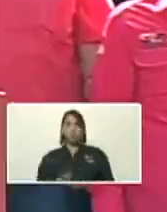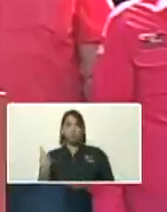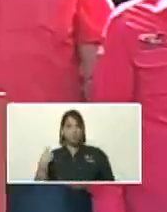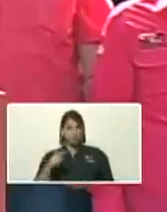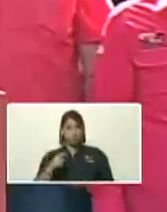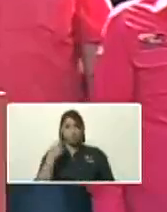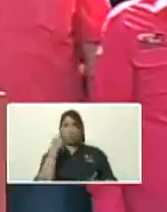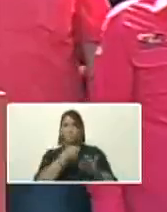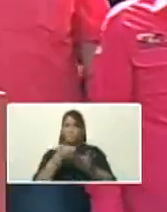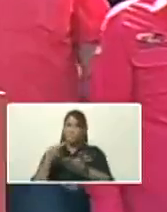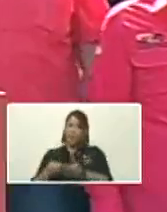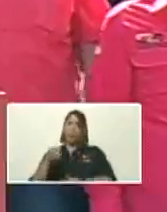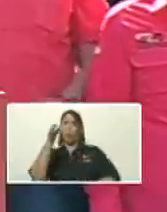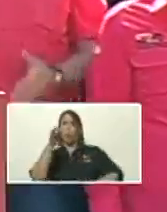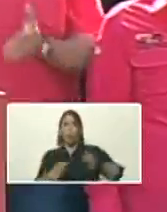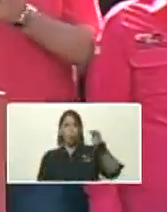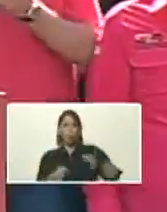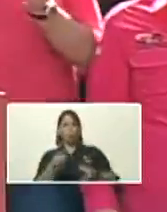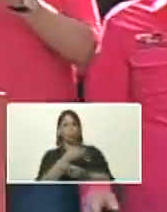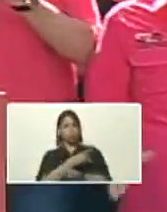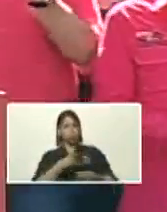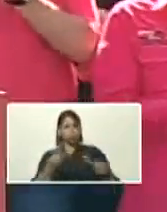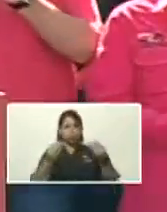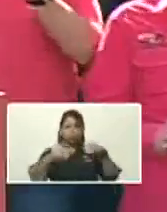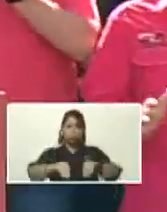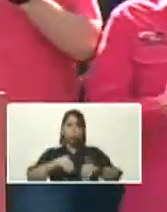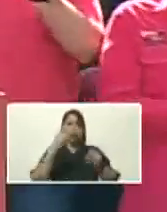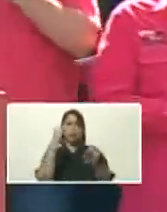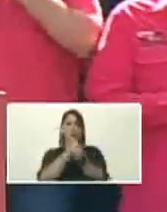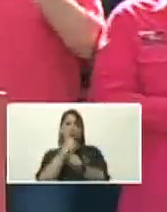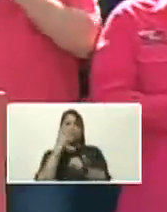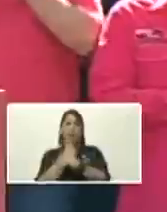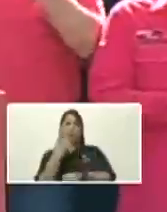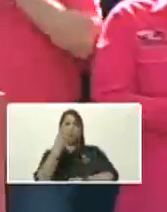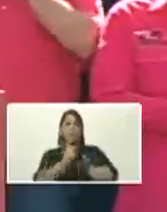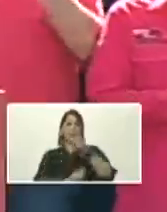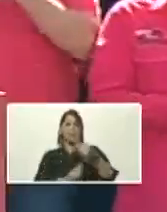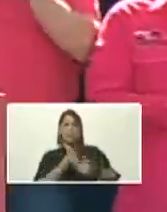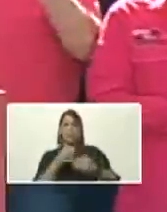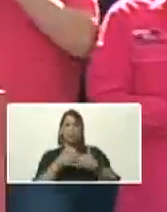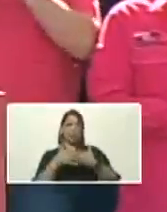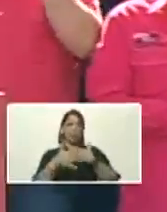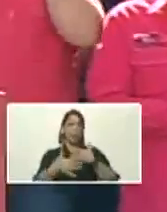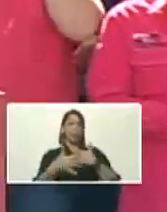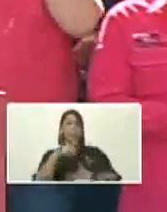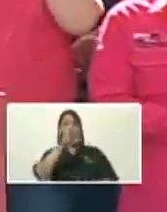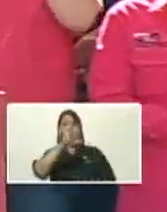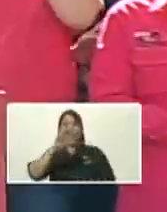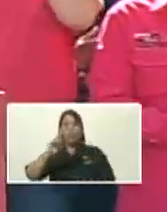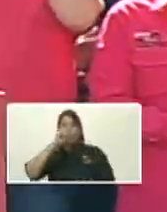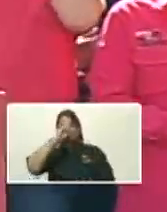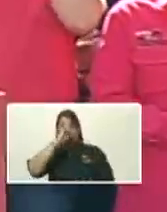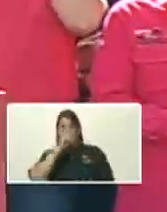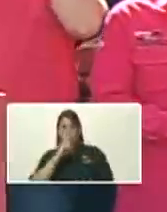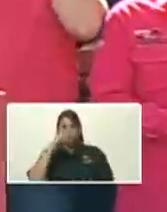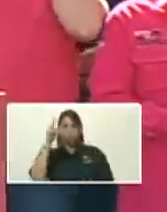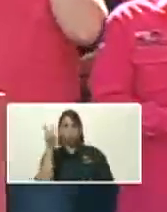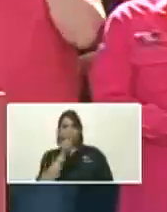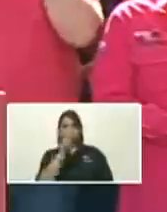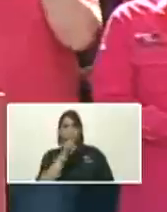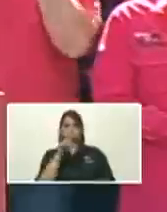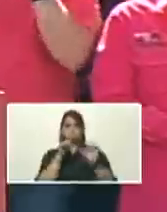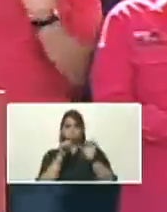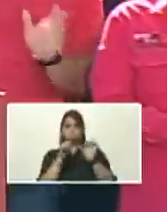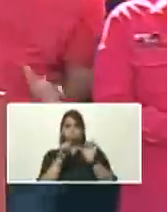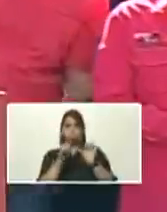pago justo y digno de acuerdo a la labor que cumplió durante 30 años para el país.